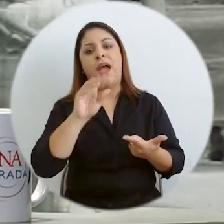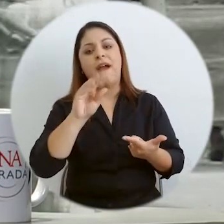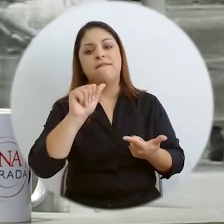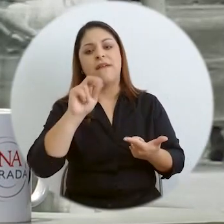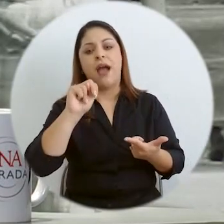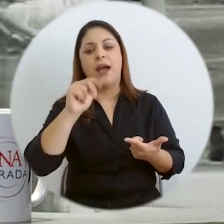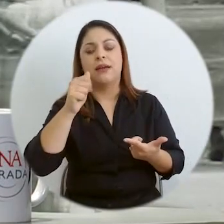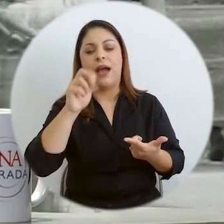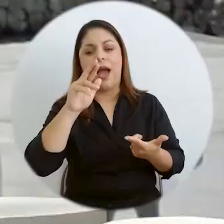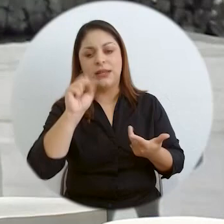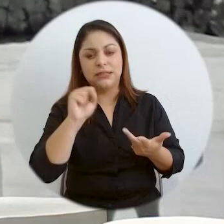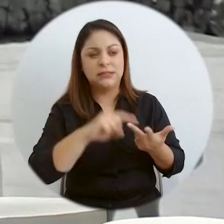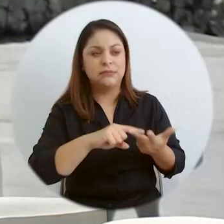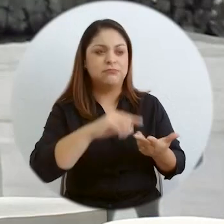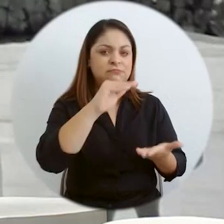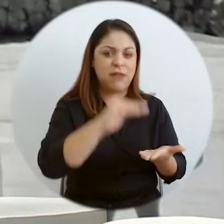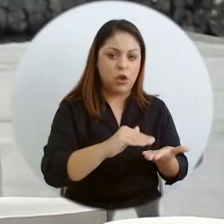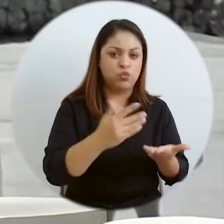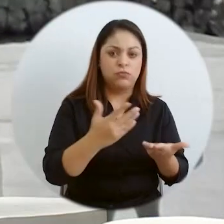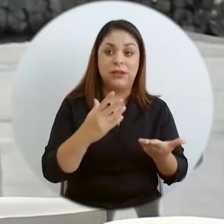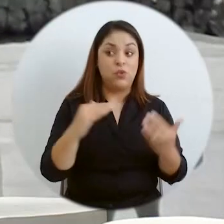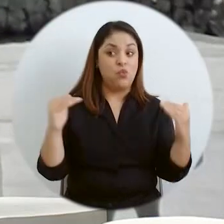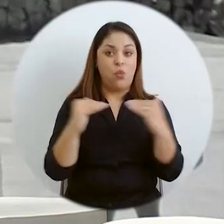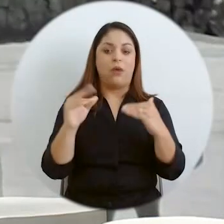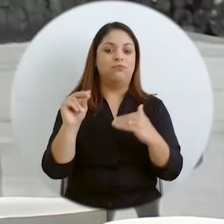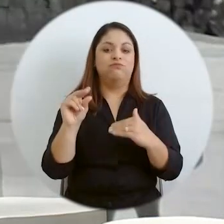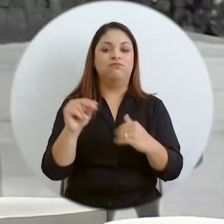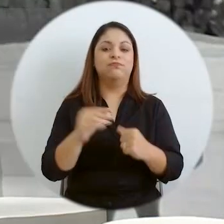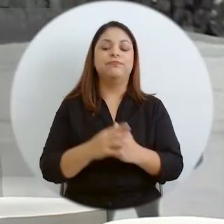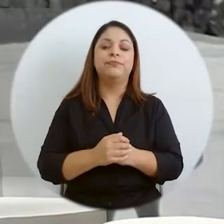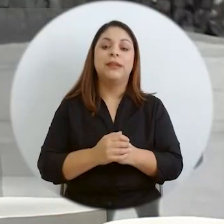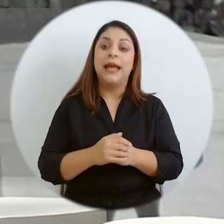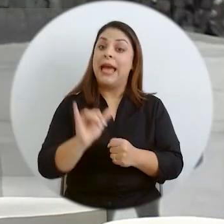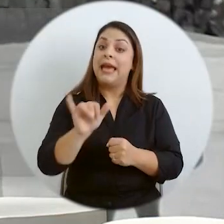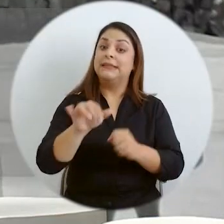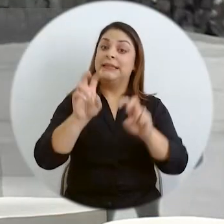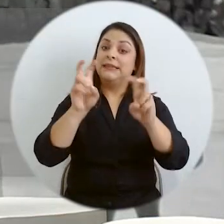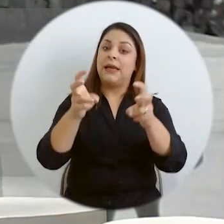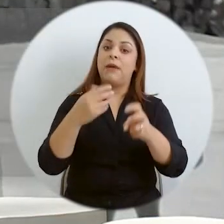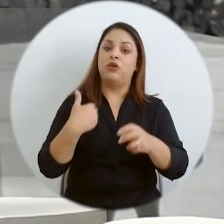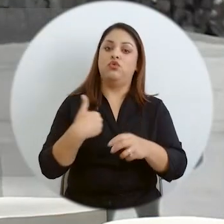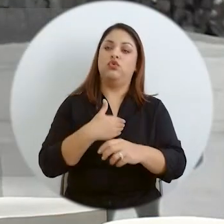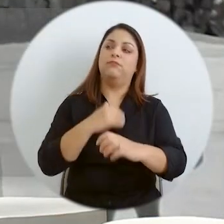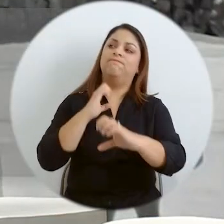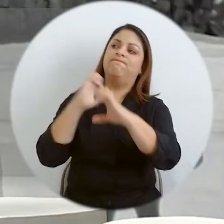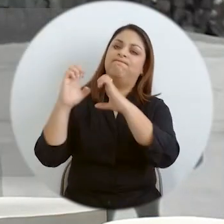igual. Sobre este tema, Una Mirada consultó con Edgar Blanco, quien es